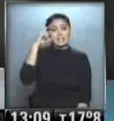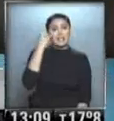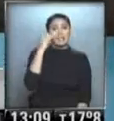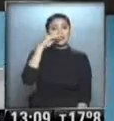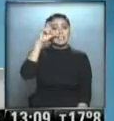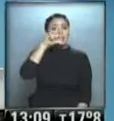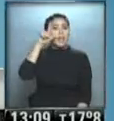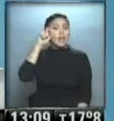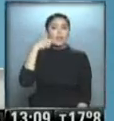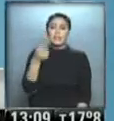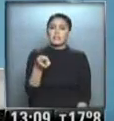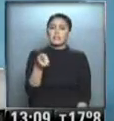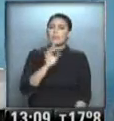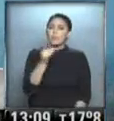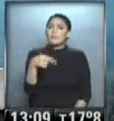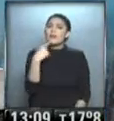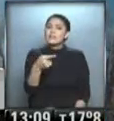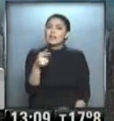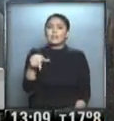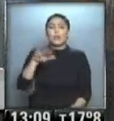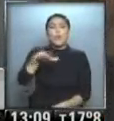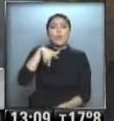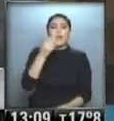paraísos fiscales. Mentira. Comunicado de la AFIP, que